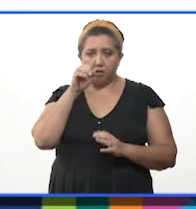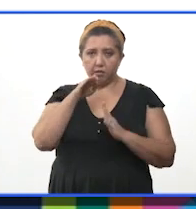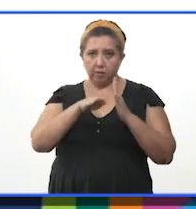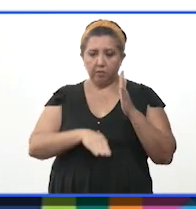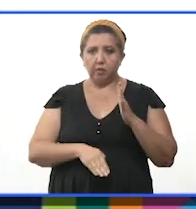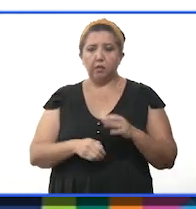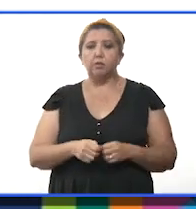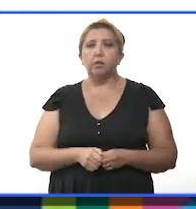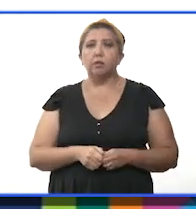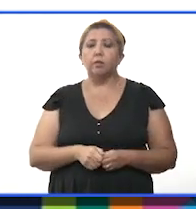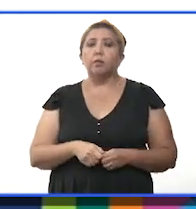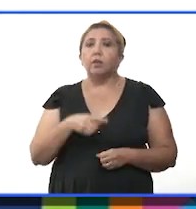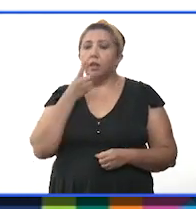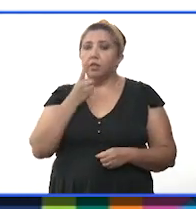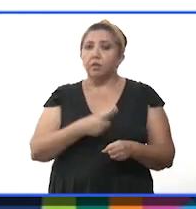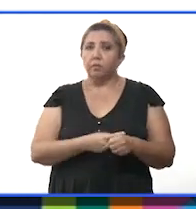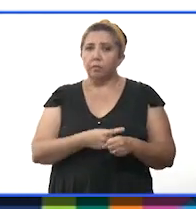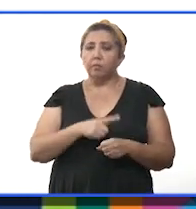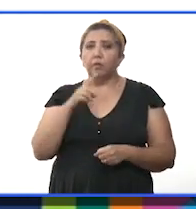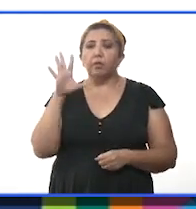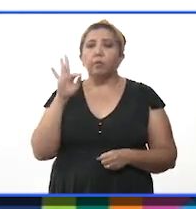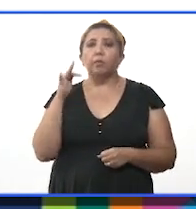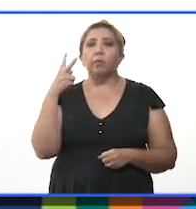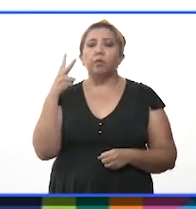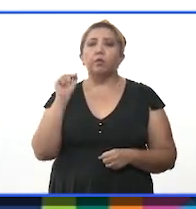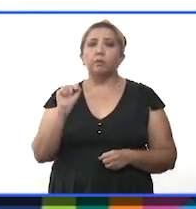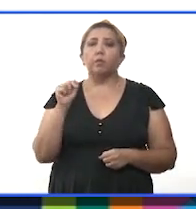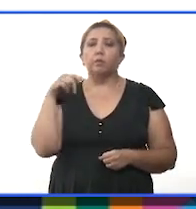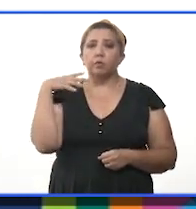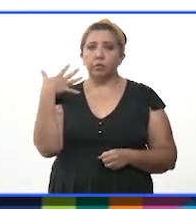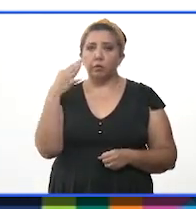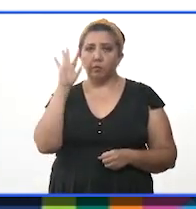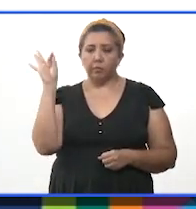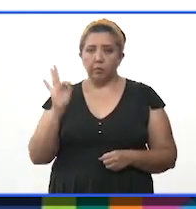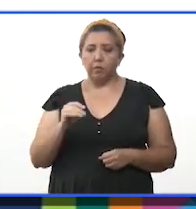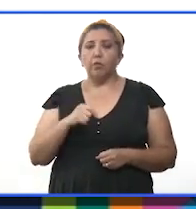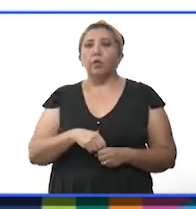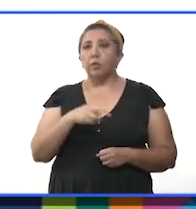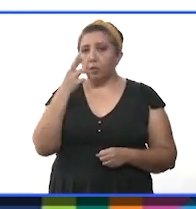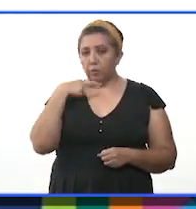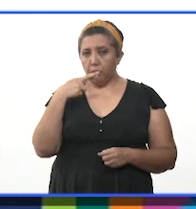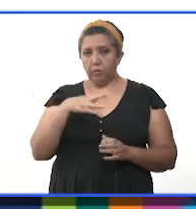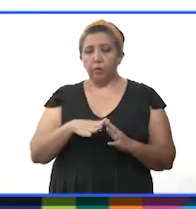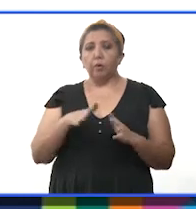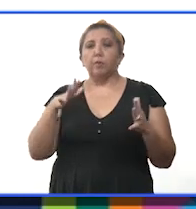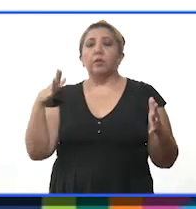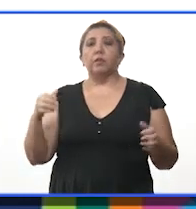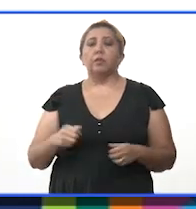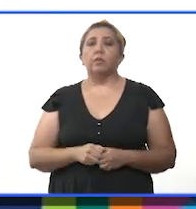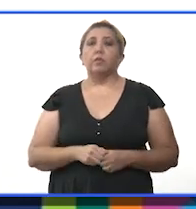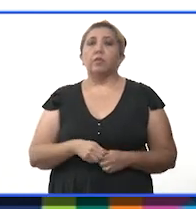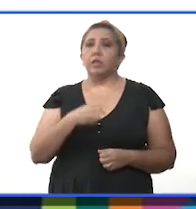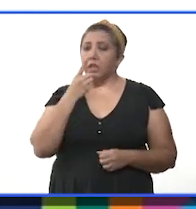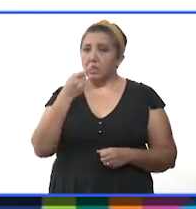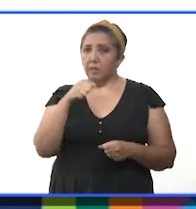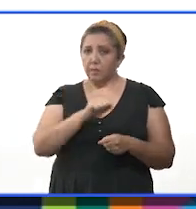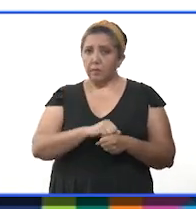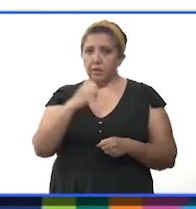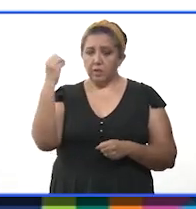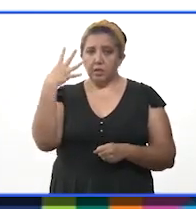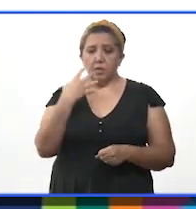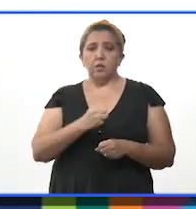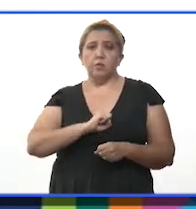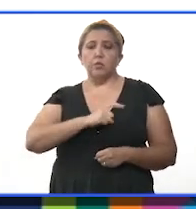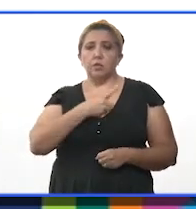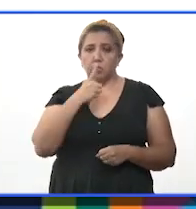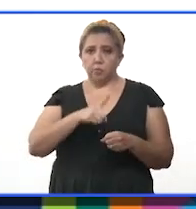descenso. La positividad de los casos es de 42.5%, en rojo y en ascenso. Los indicadores semanales del semáforo